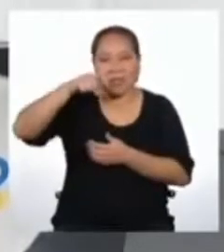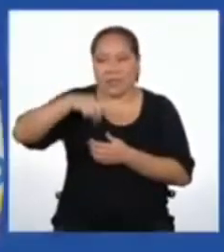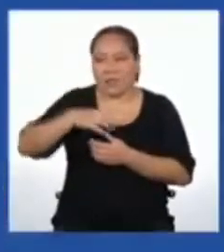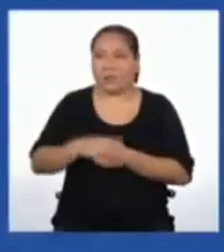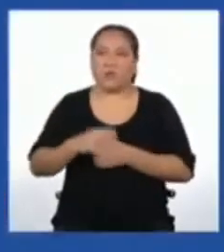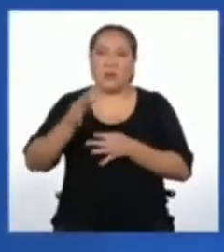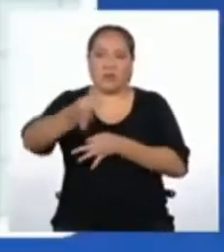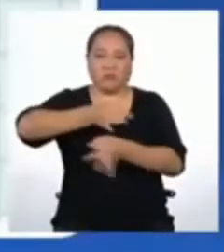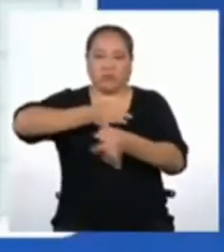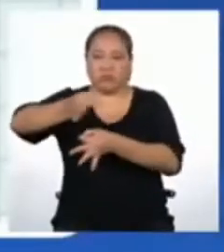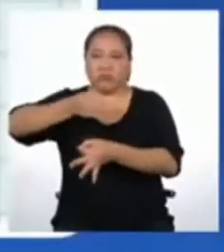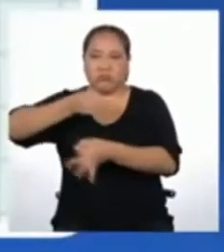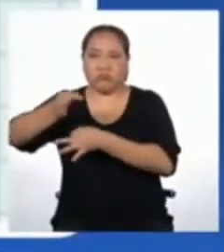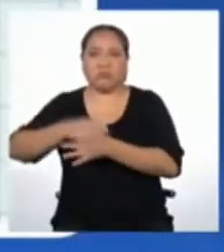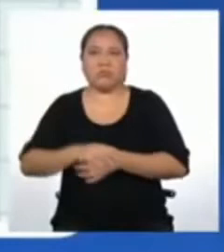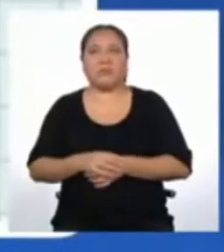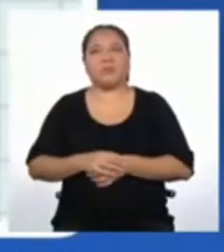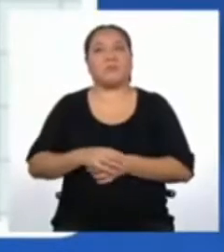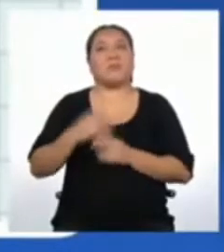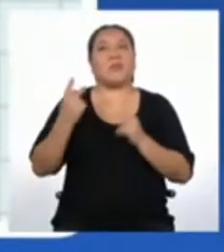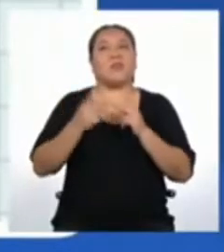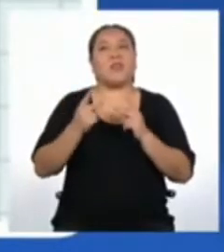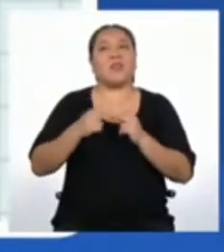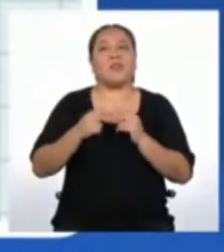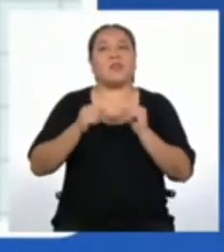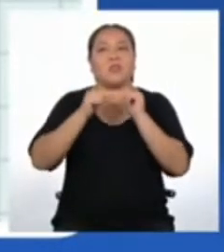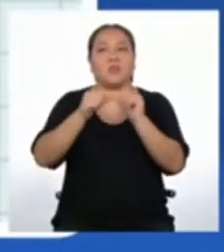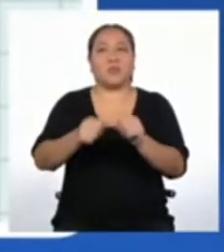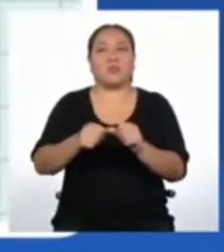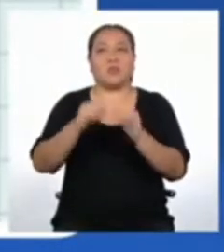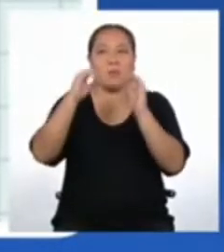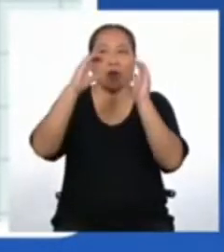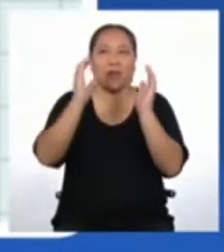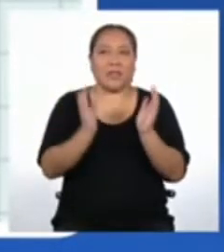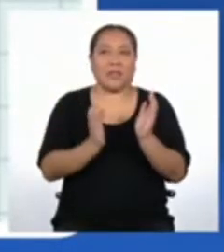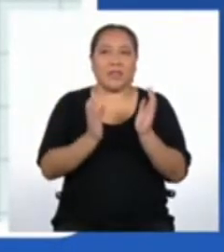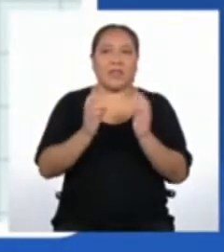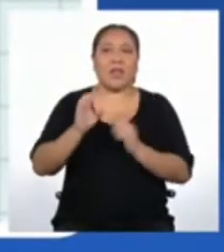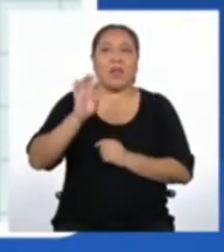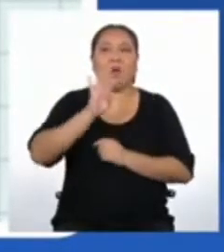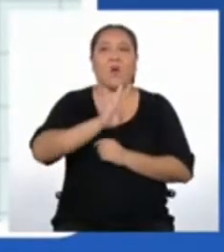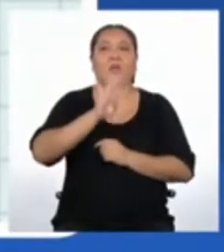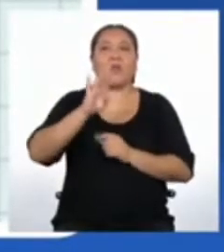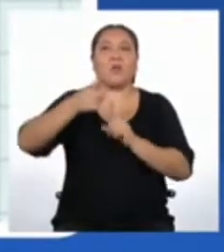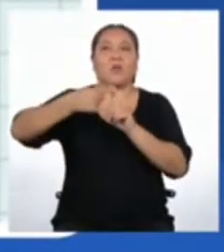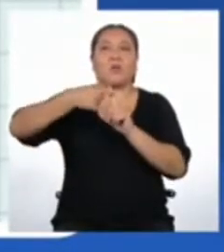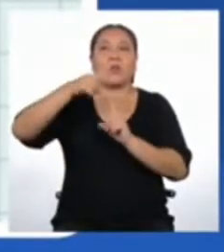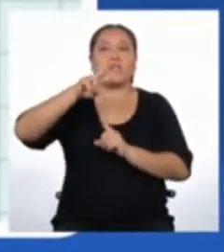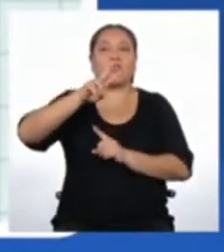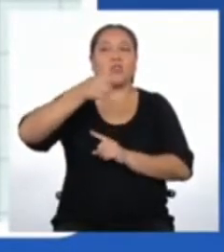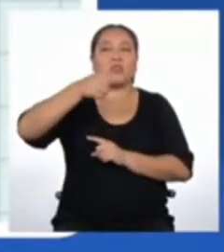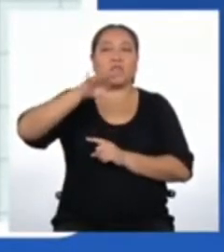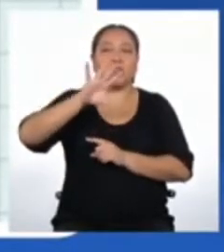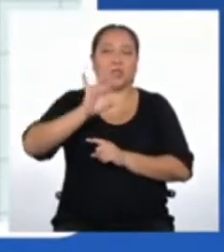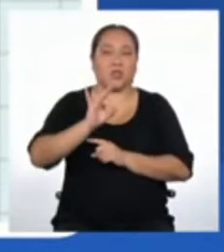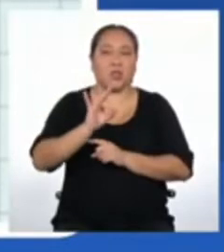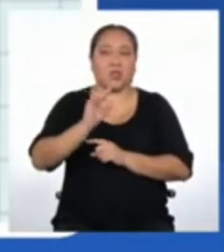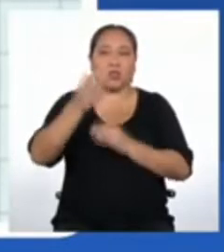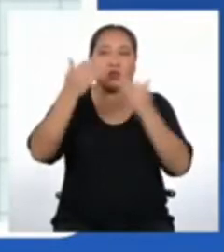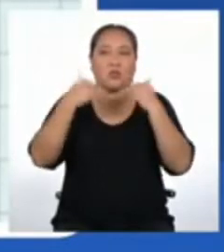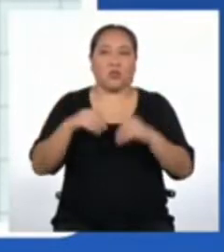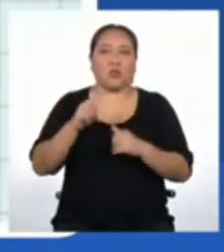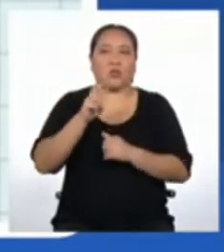Reemplacemos. Perfecto. Ahora continuamos con los paréntesis. La suma será... El siguiente paso,